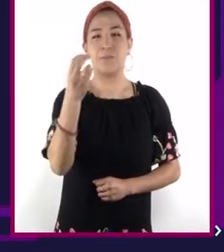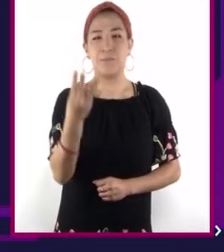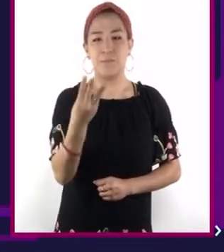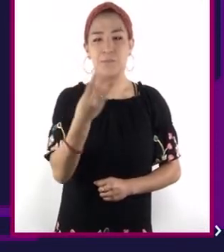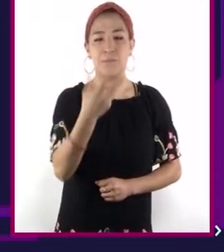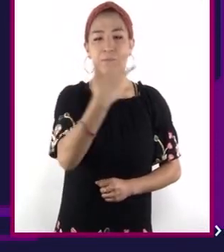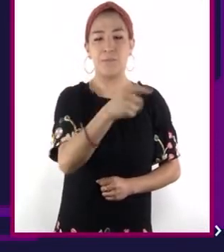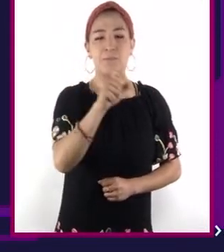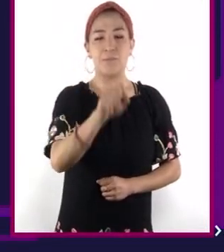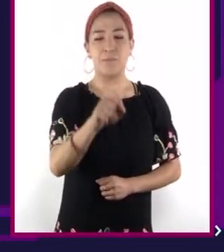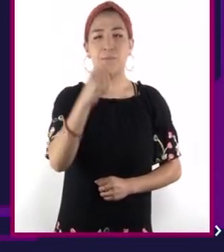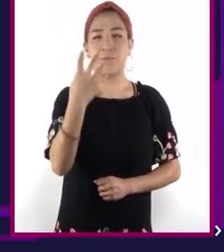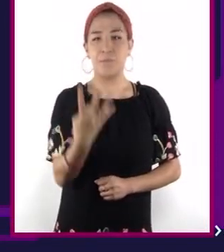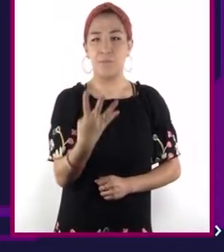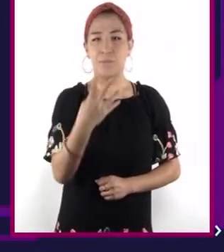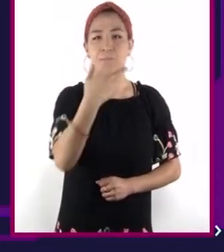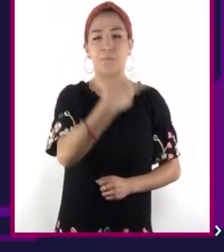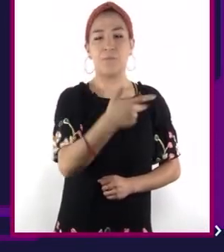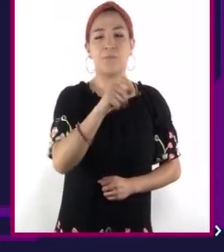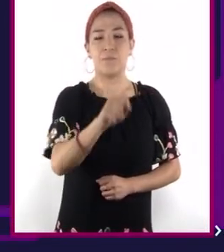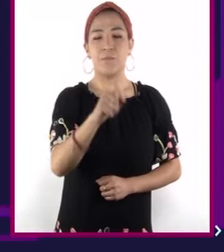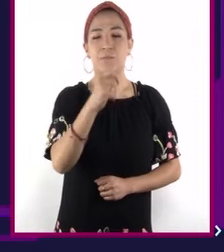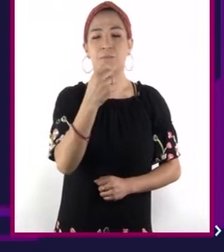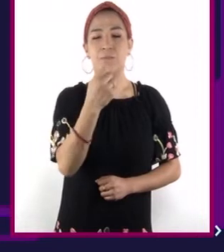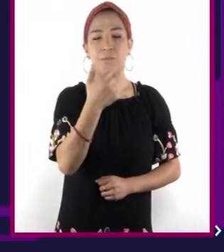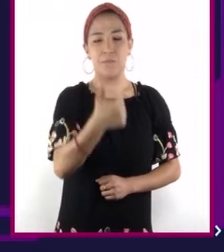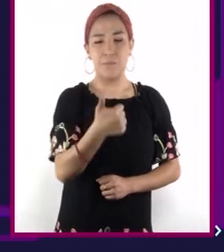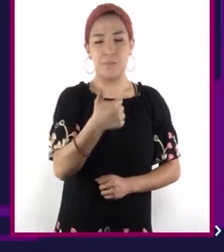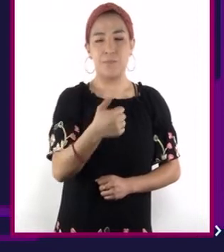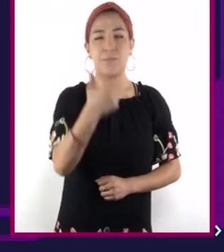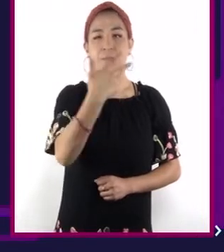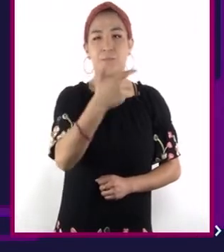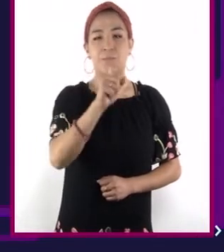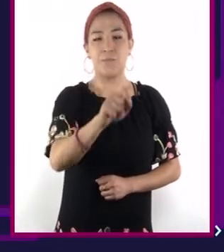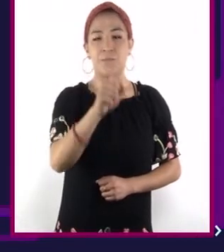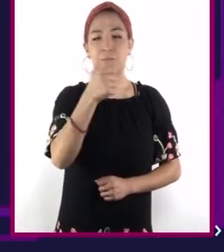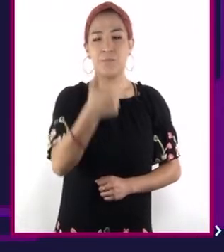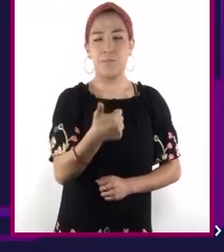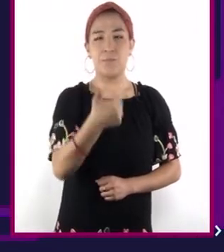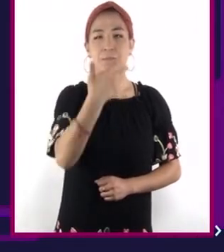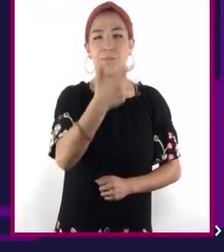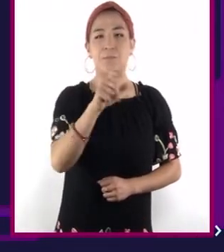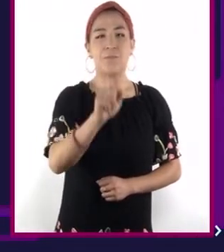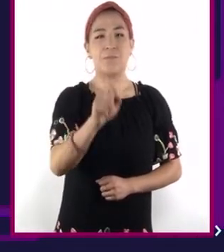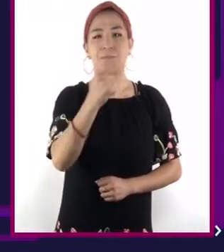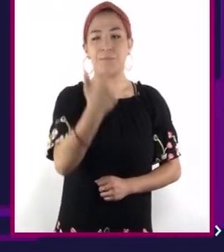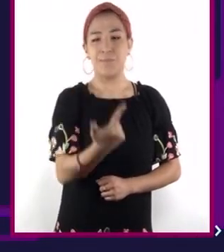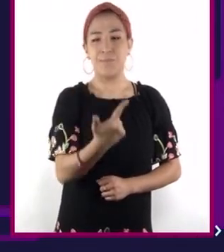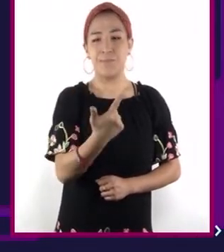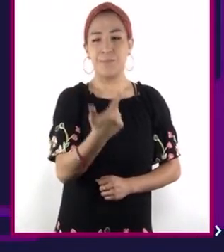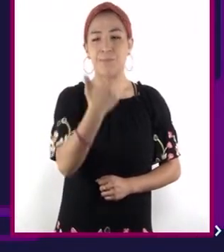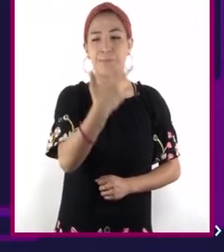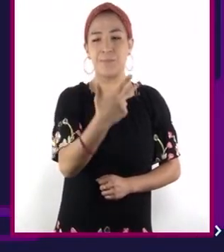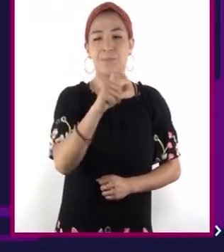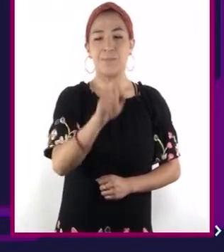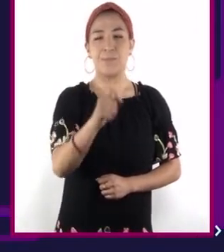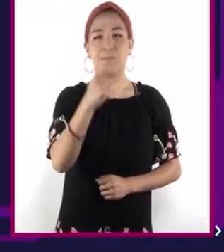8.3, 8.4, 8.6, 8.6,